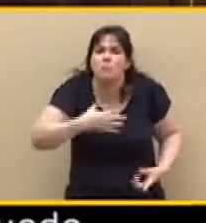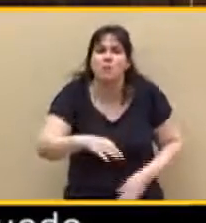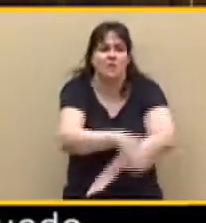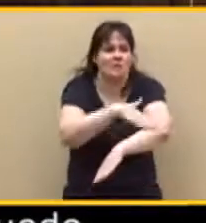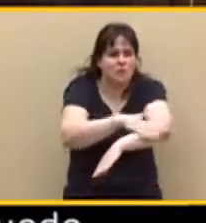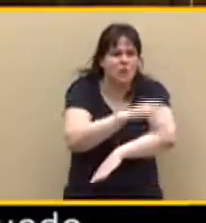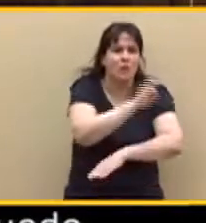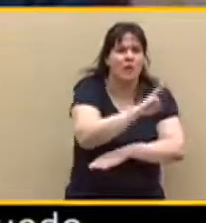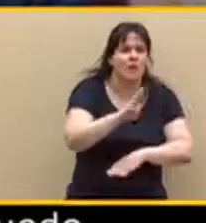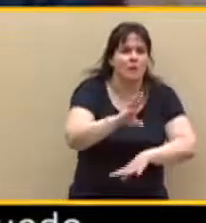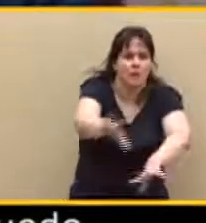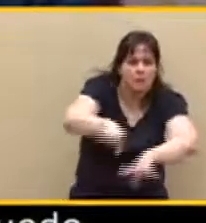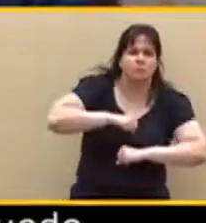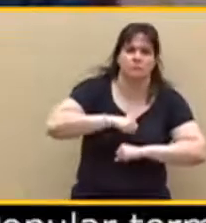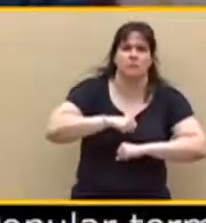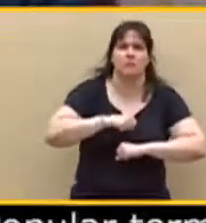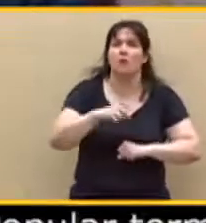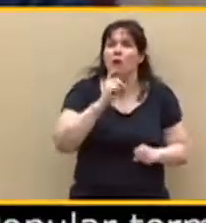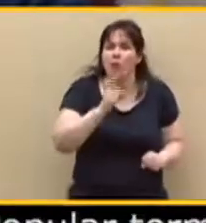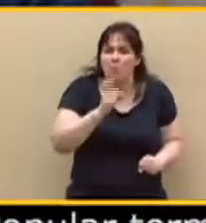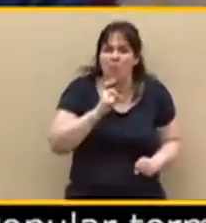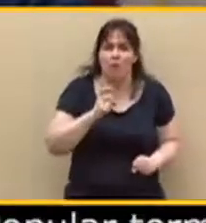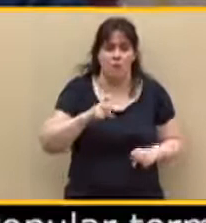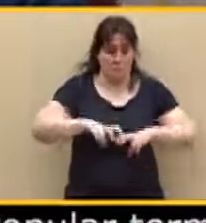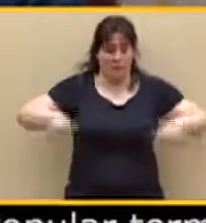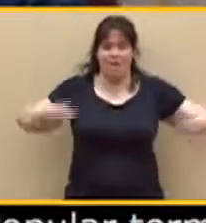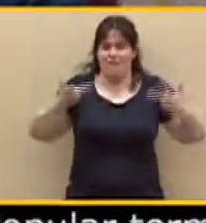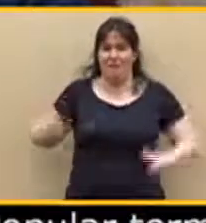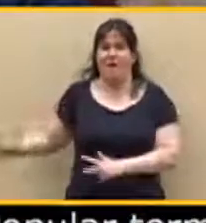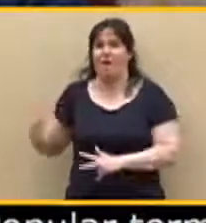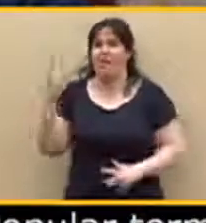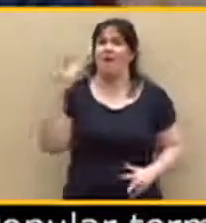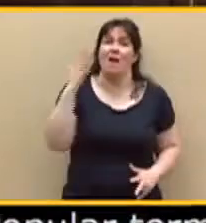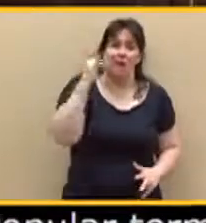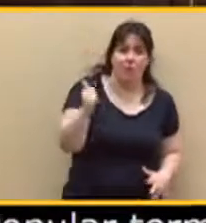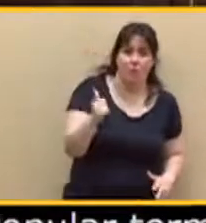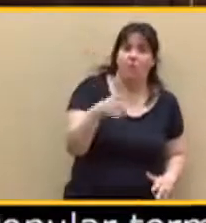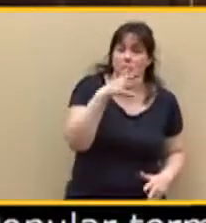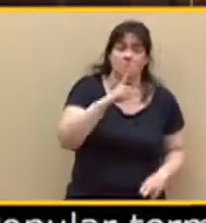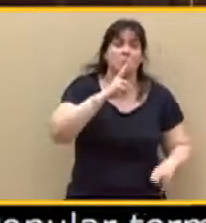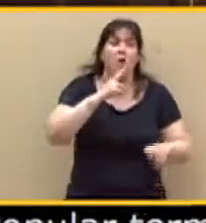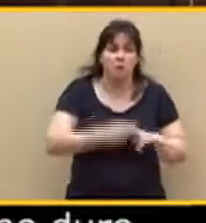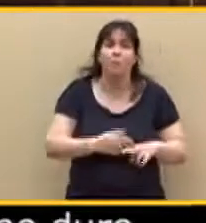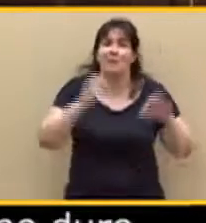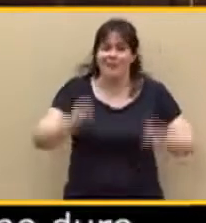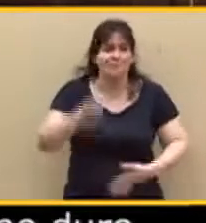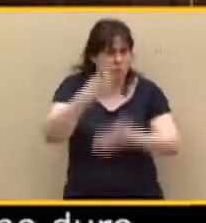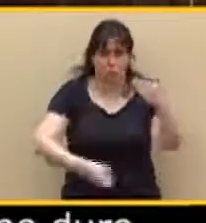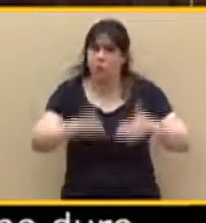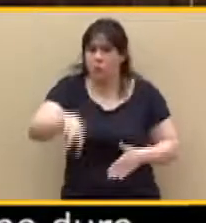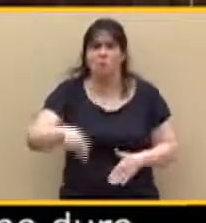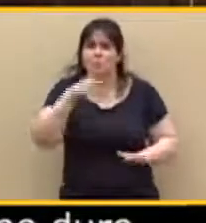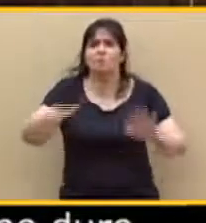azul. Pues que no les suene duro, señorías, si les digo que es el resultado de un fraude democrático. El Partido Popular